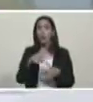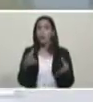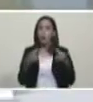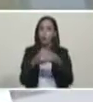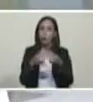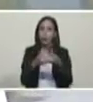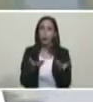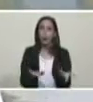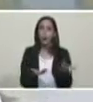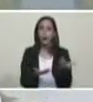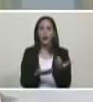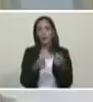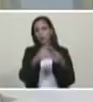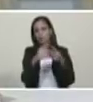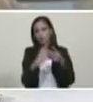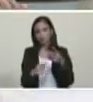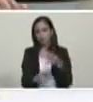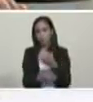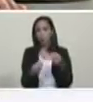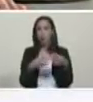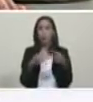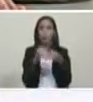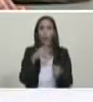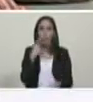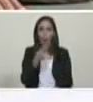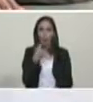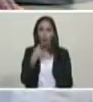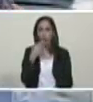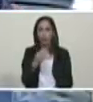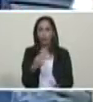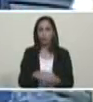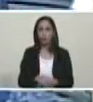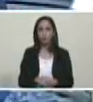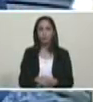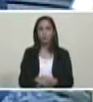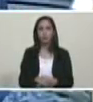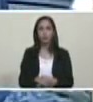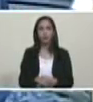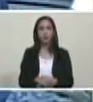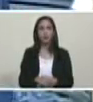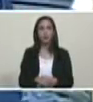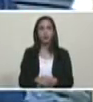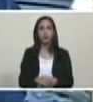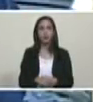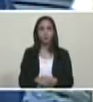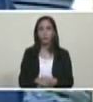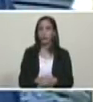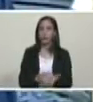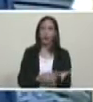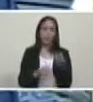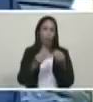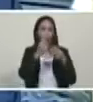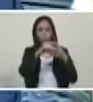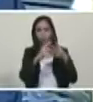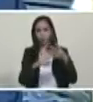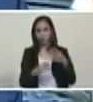Venezuela, del Partido Patria para Todos, del Movimiento Electoral del Pueblo, de la UPB,